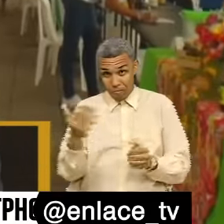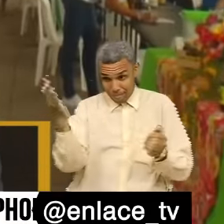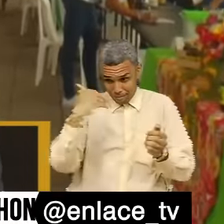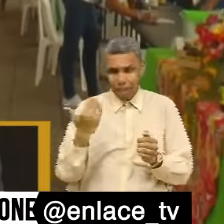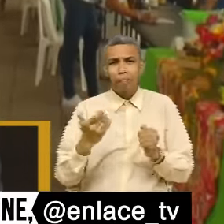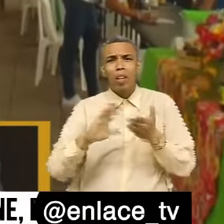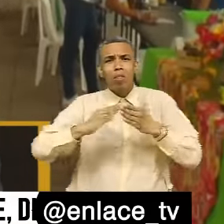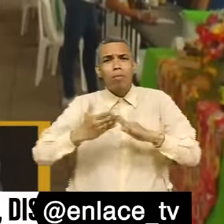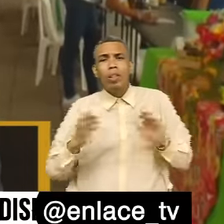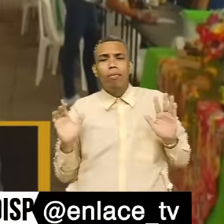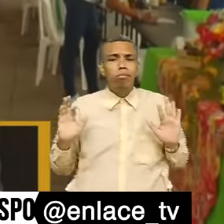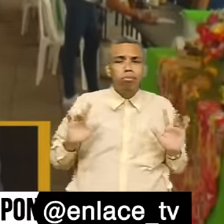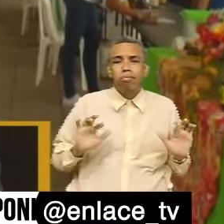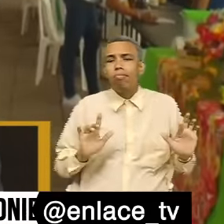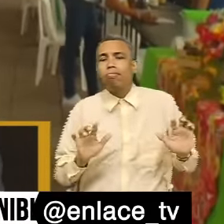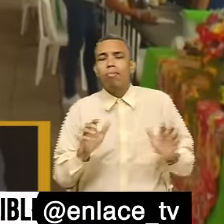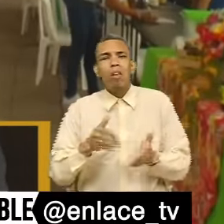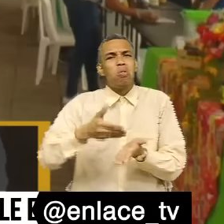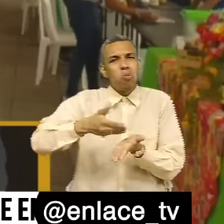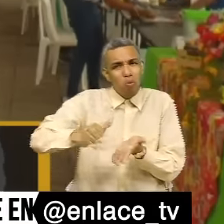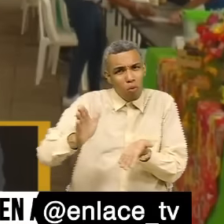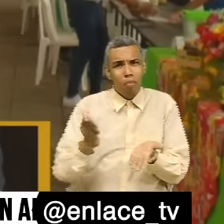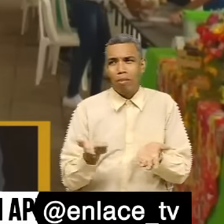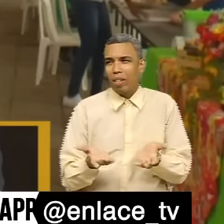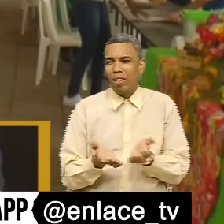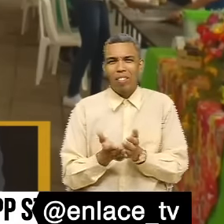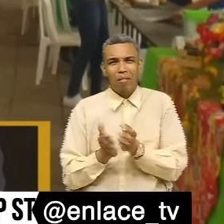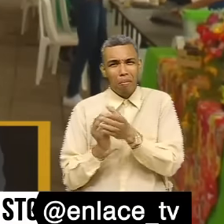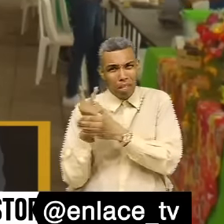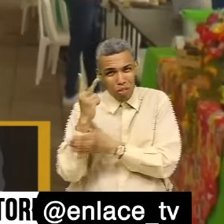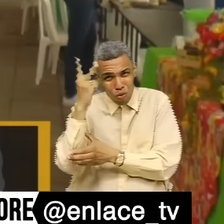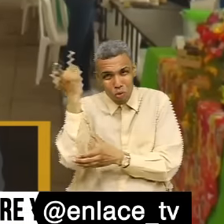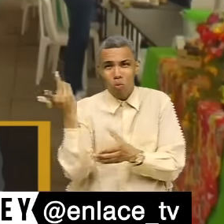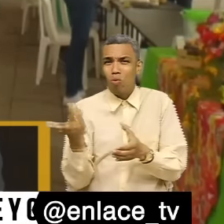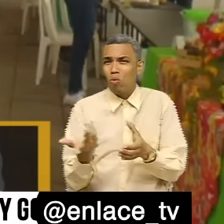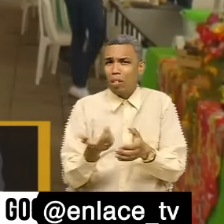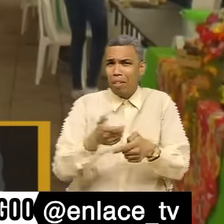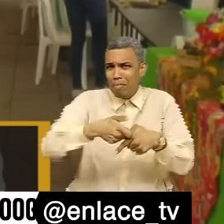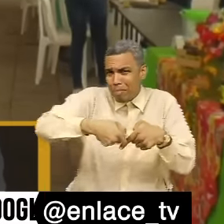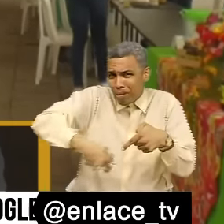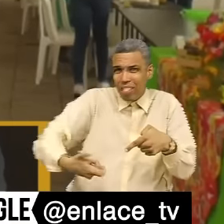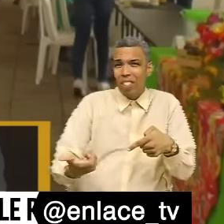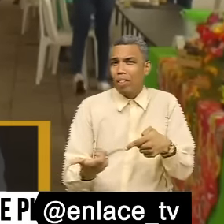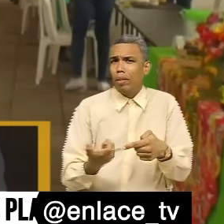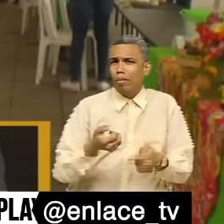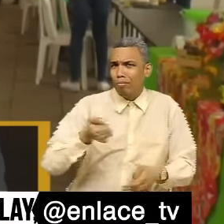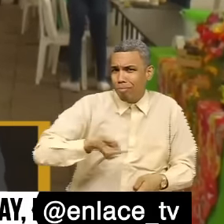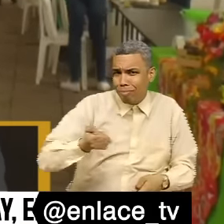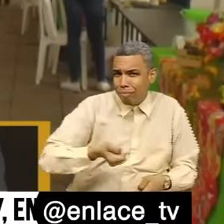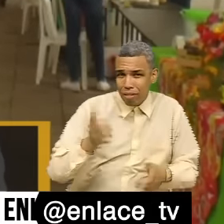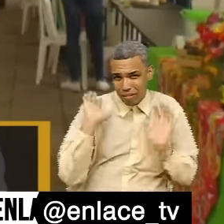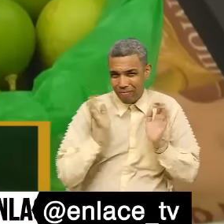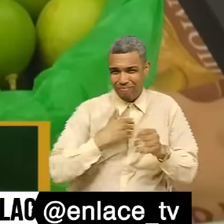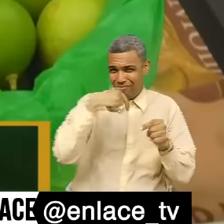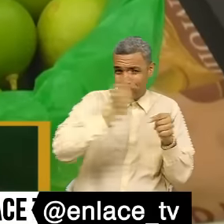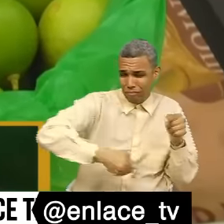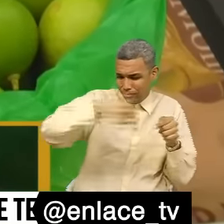se acerquen, a que disfruten, a que degusten de los productos que tenemos hoy en el mercado campesino, productos frescos,